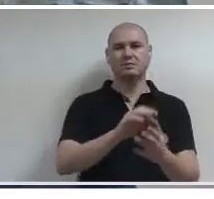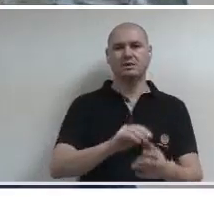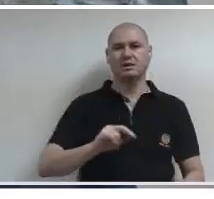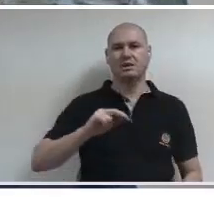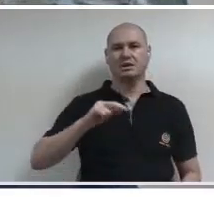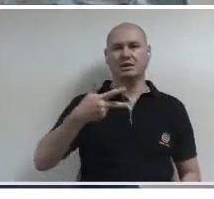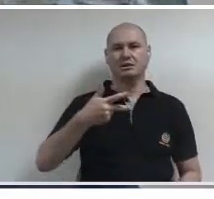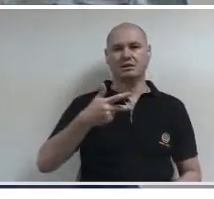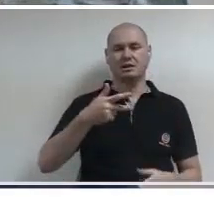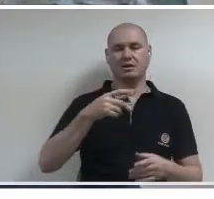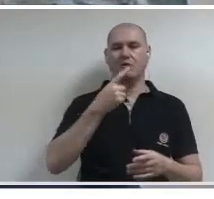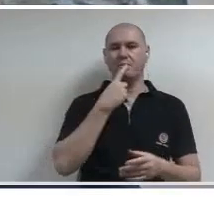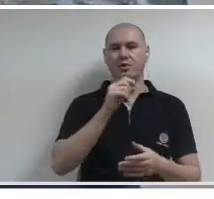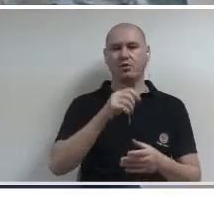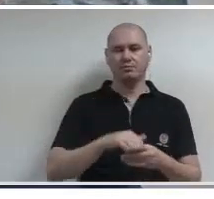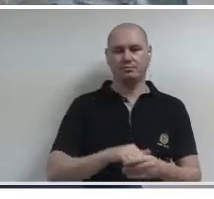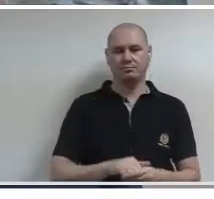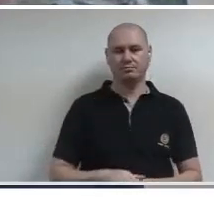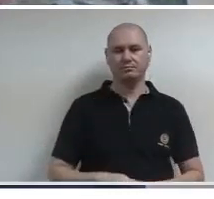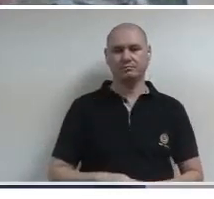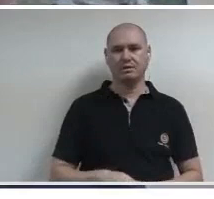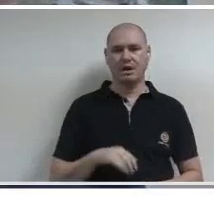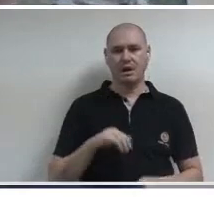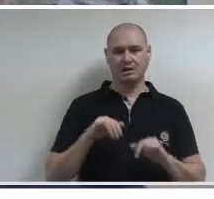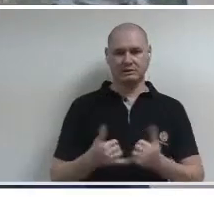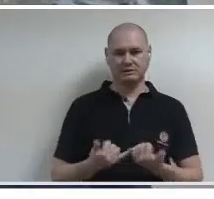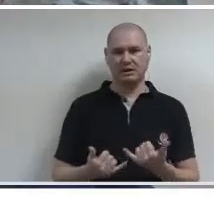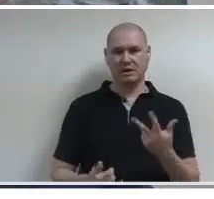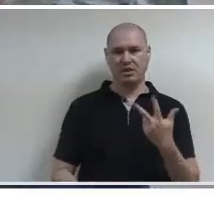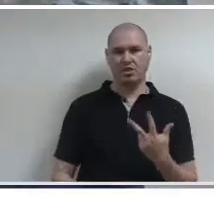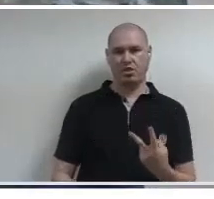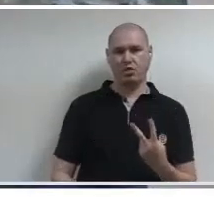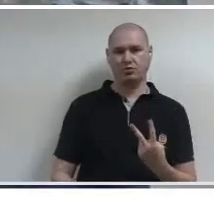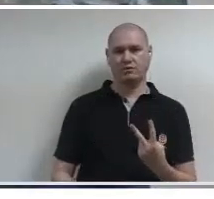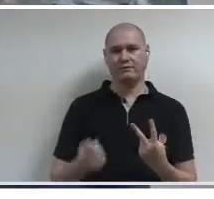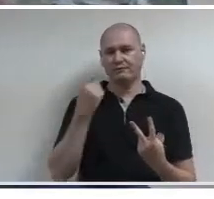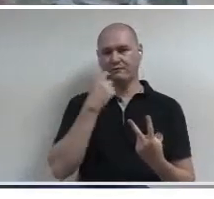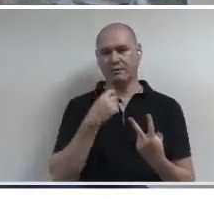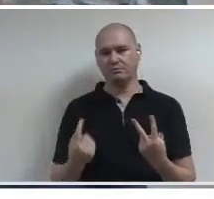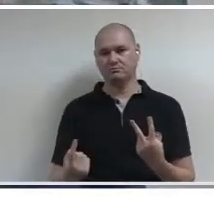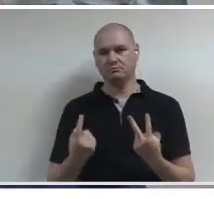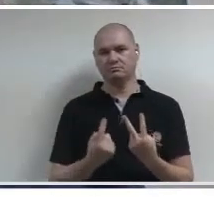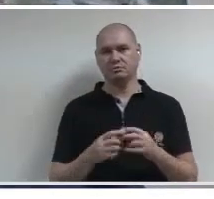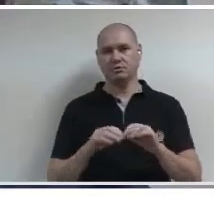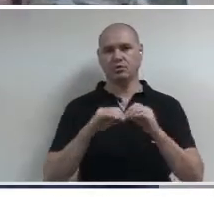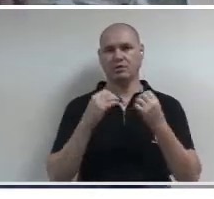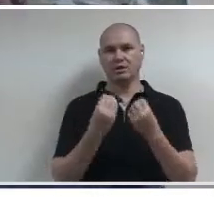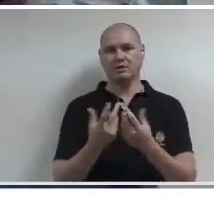Co árabe o Yegura Hakuri, tercer voto, Naisha, Yegura Hakuri.